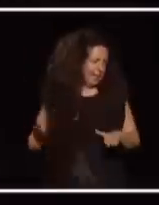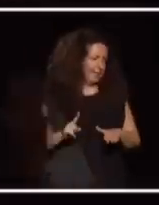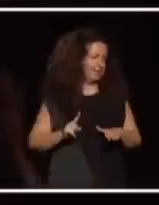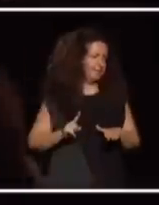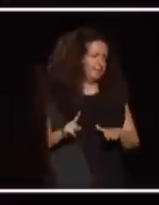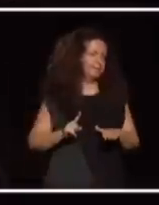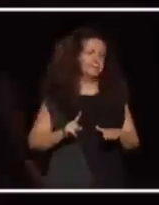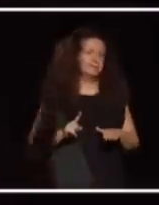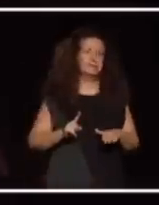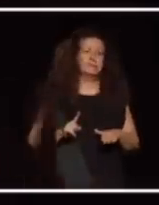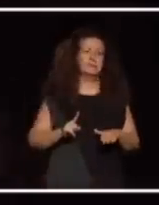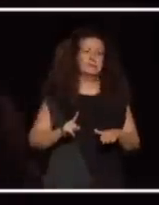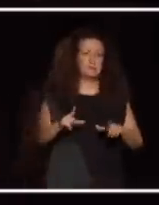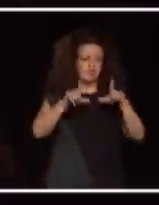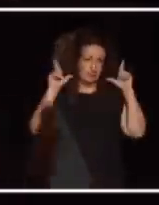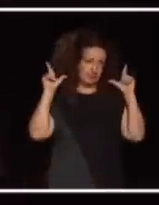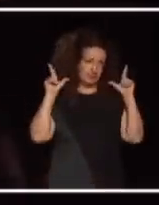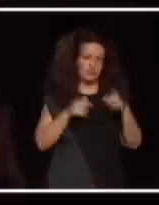Queremos.